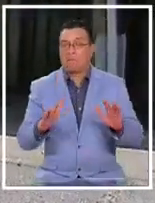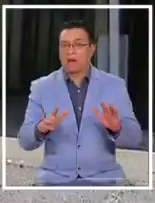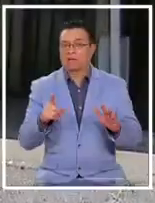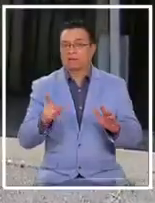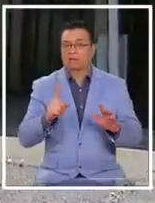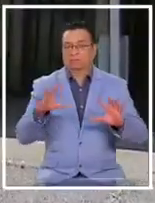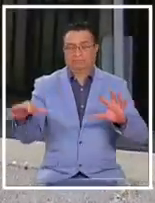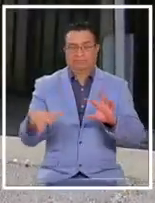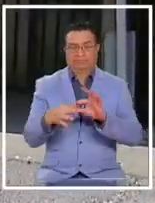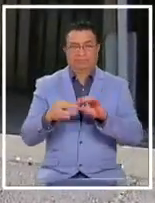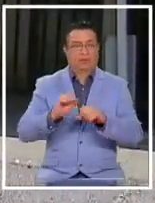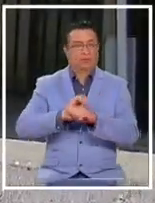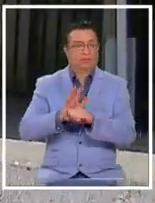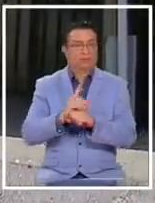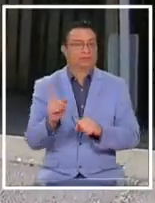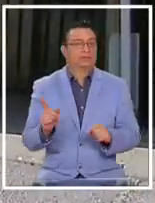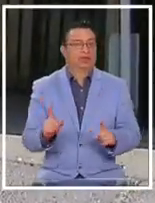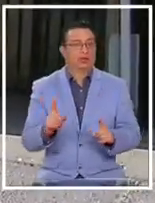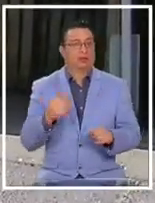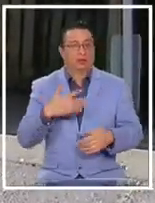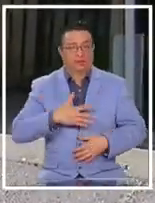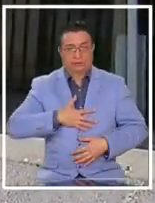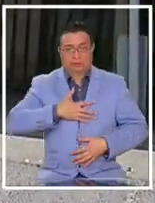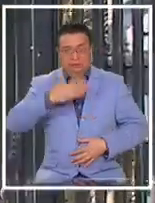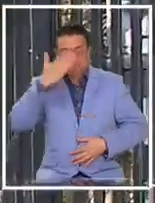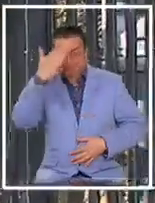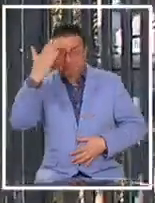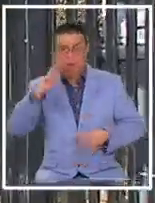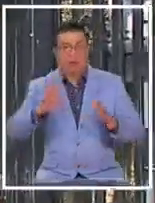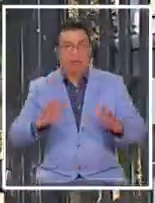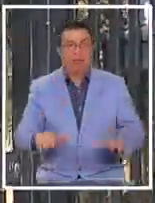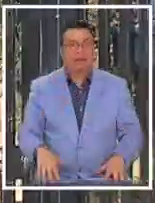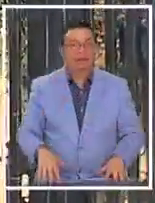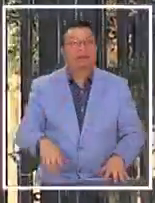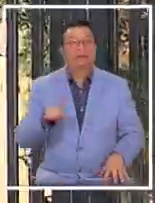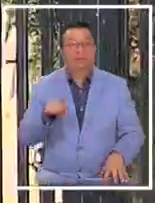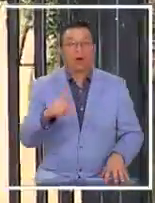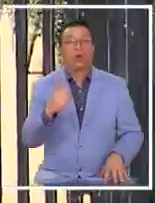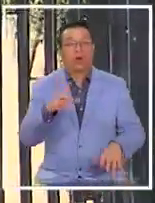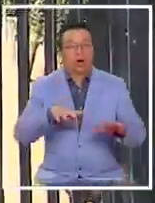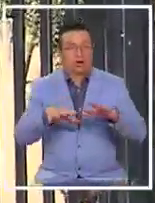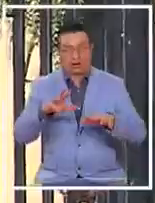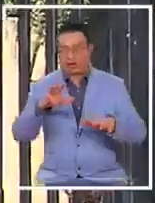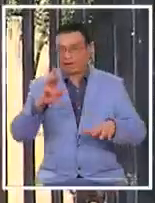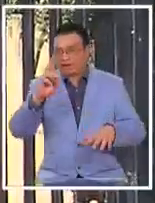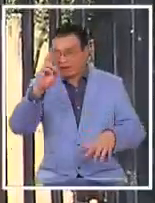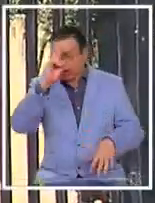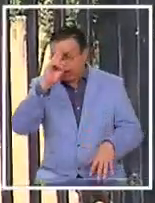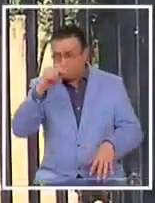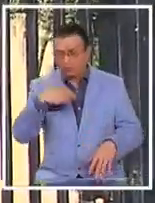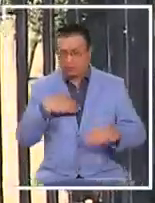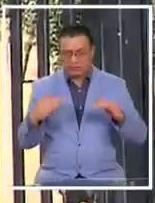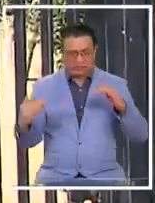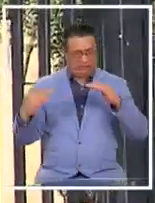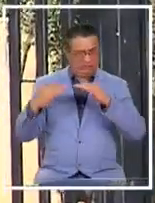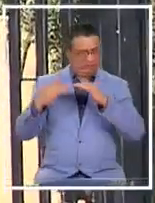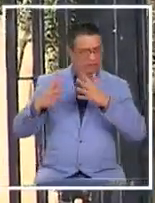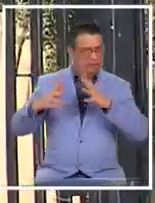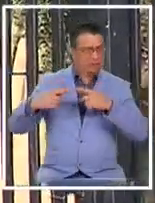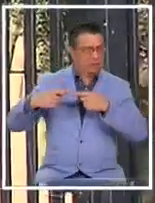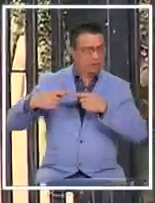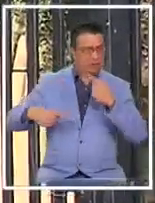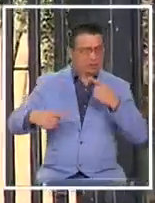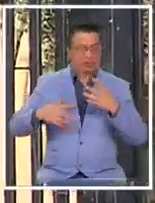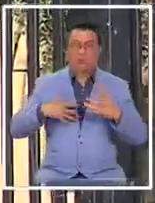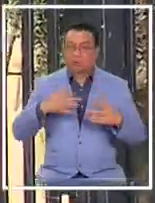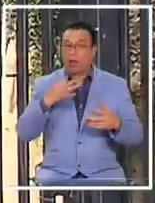no vinculado al COVID, porque era una paciente que estaba asintomática previamente. Aquí hay algo que es feo, que es raro, que a nosotros no nos cuadra, y lo único que